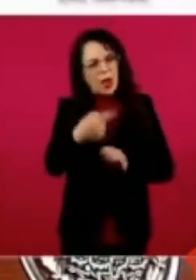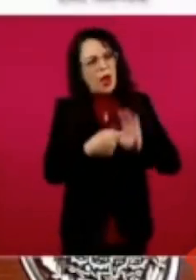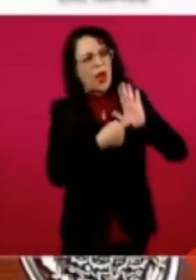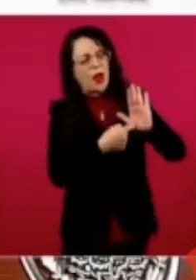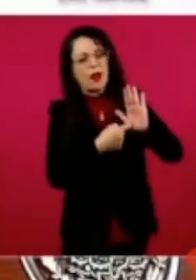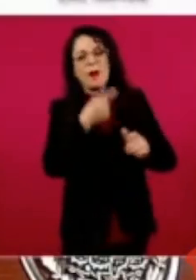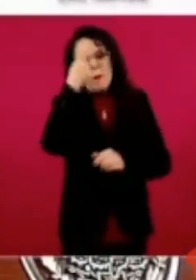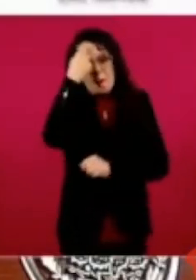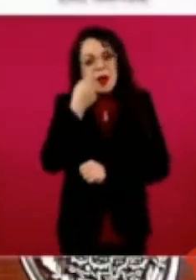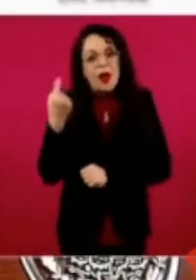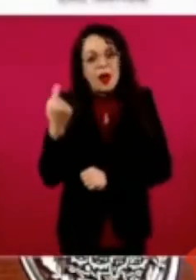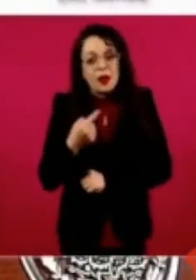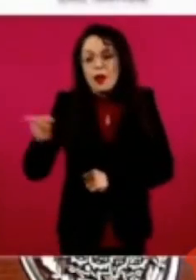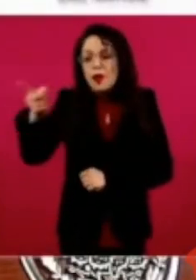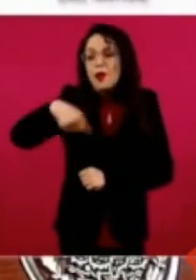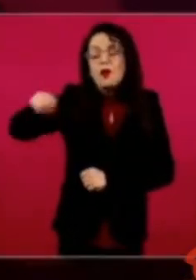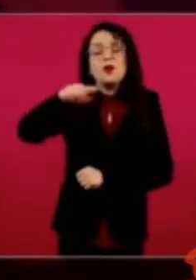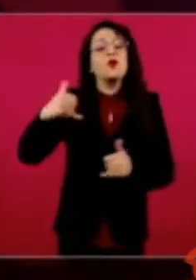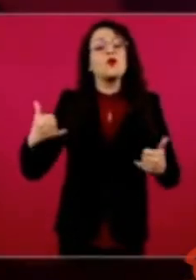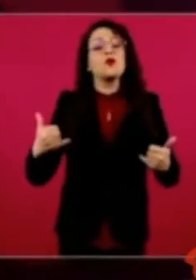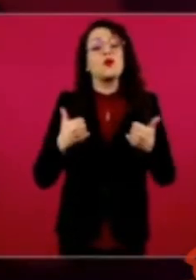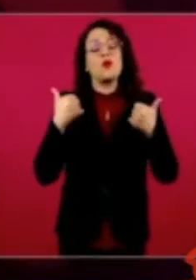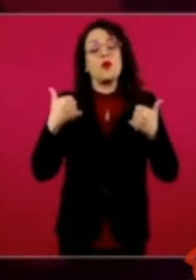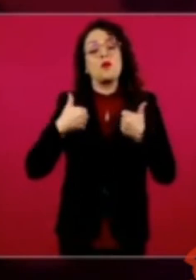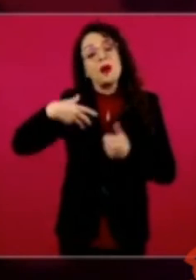para que se acabe con la simulación.